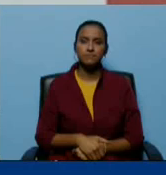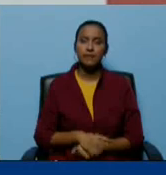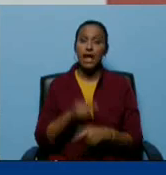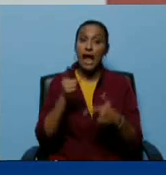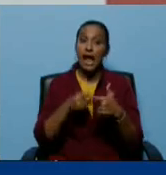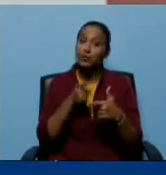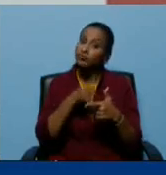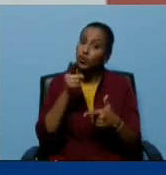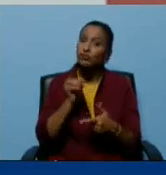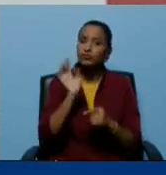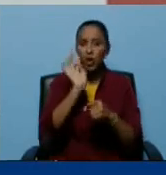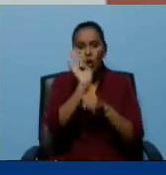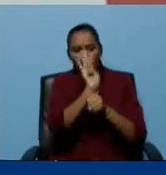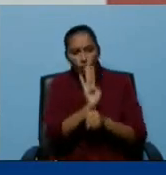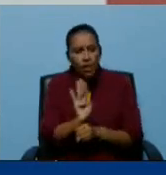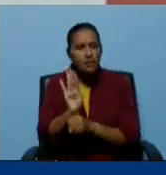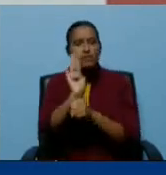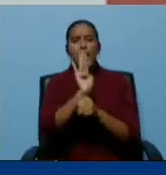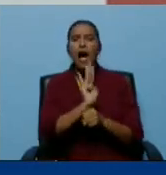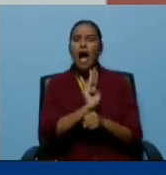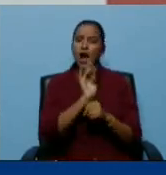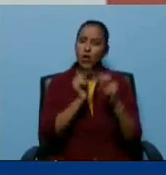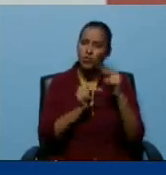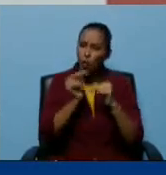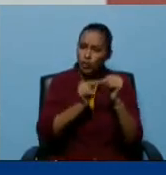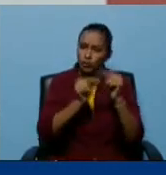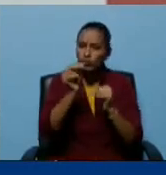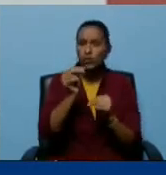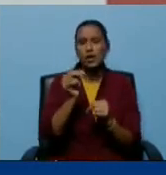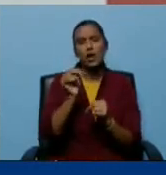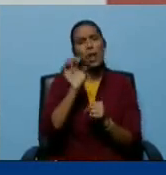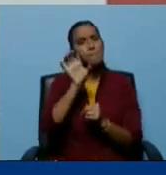construir, hacer avanzar un país, una nación.